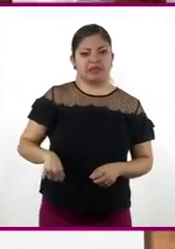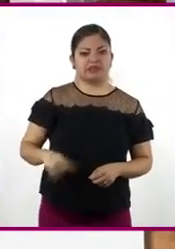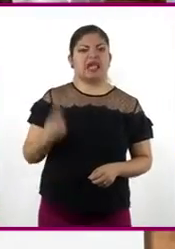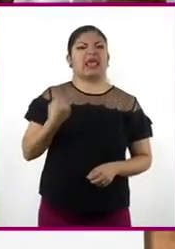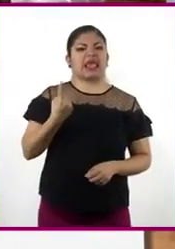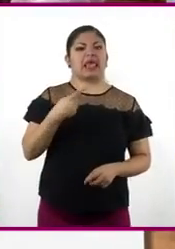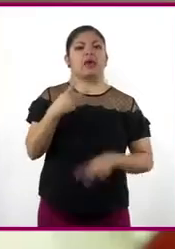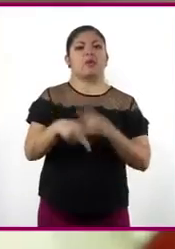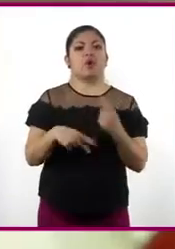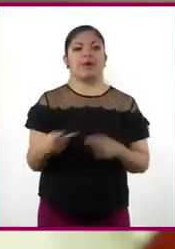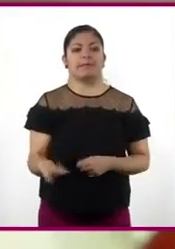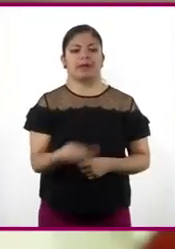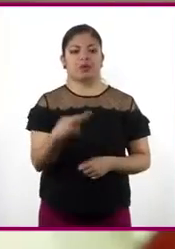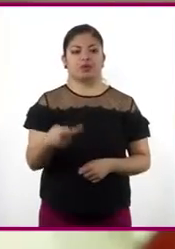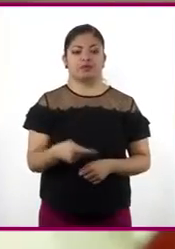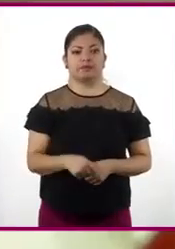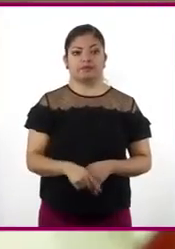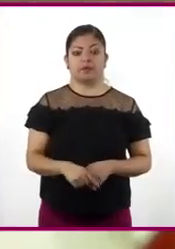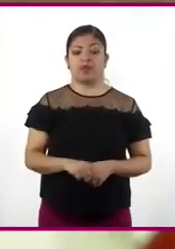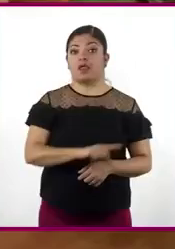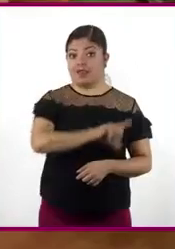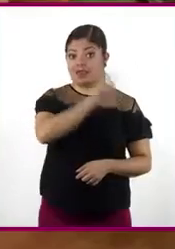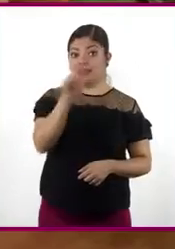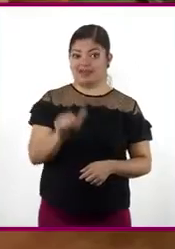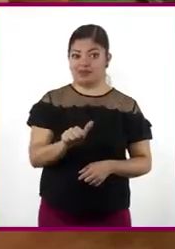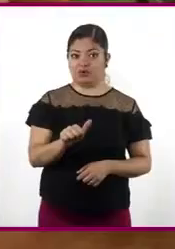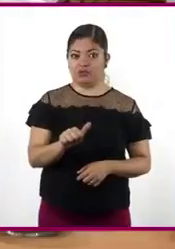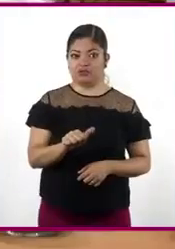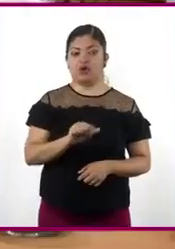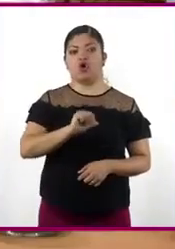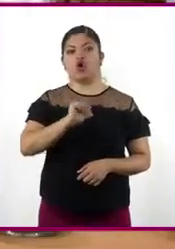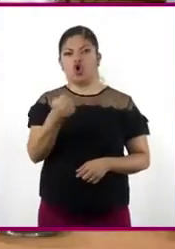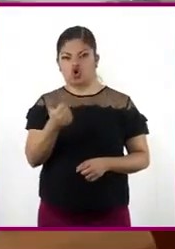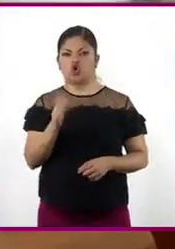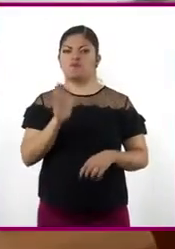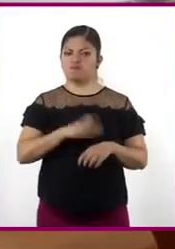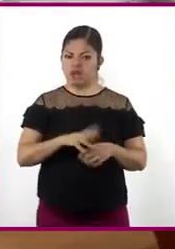a preguntar? Después, veamos un extra verde.